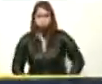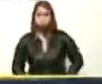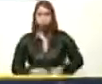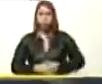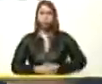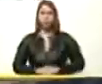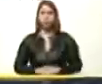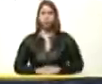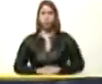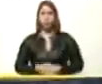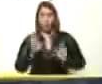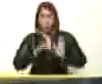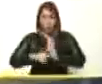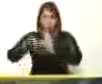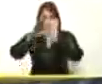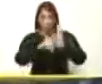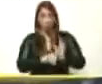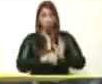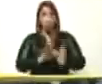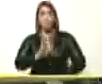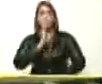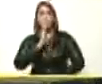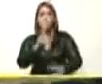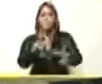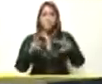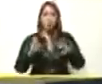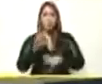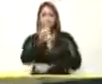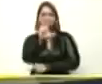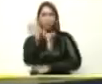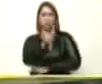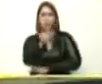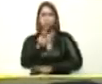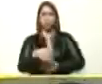que le han robado, a las cuentas bancarias, del país,